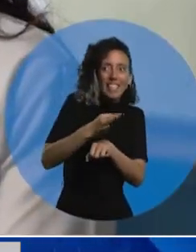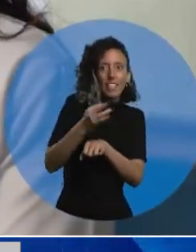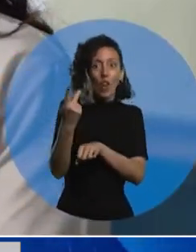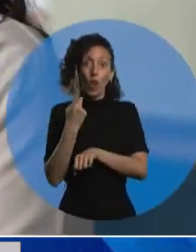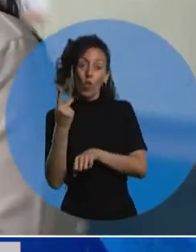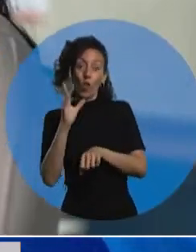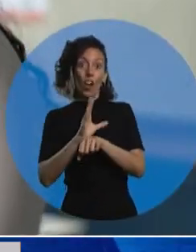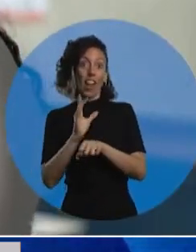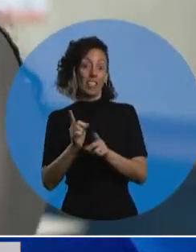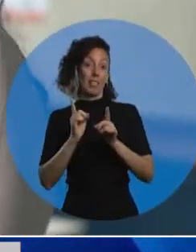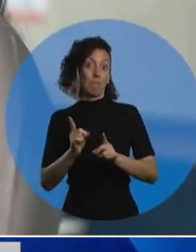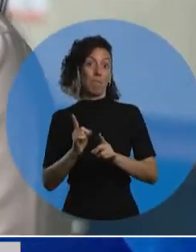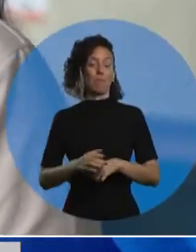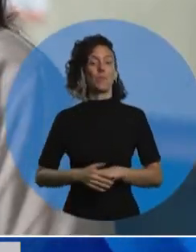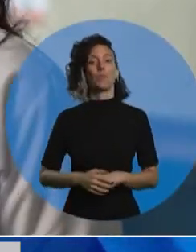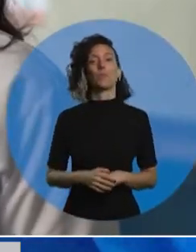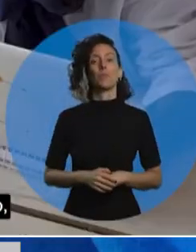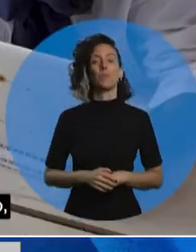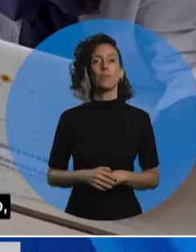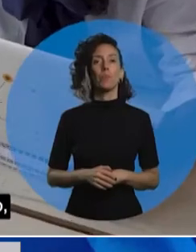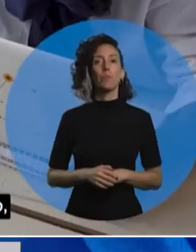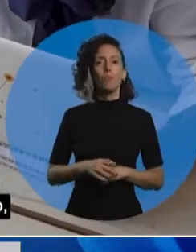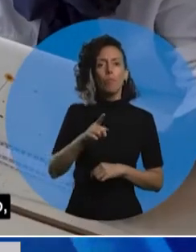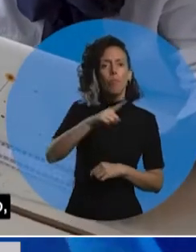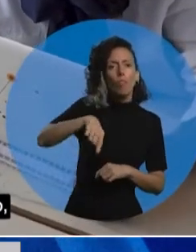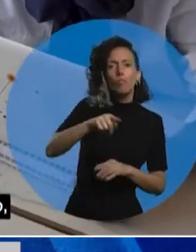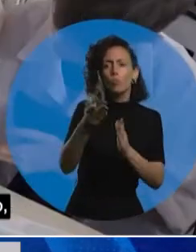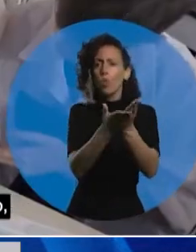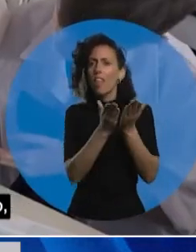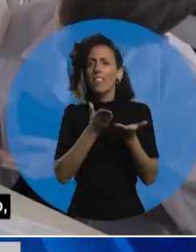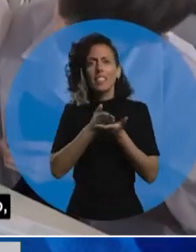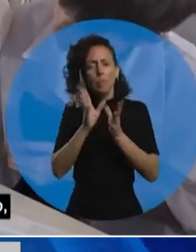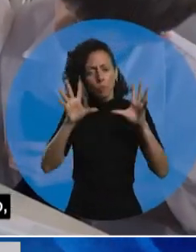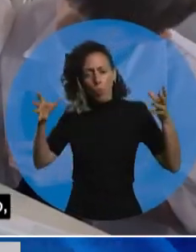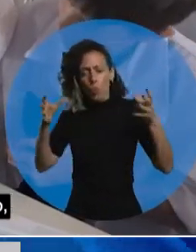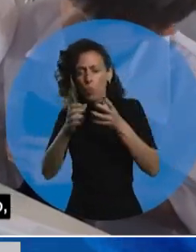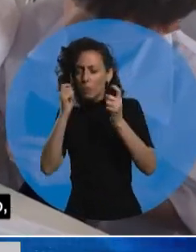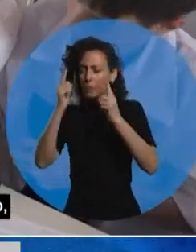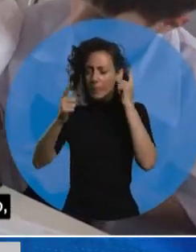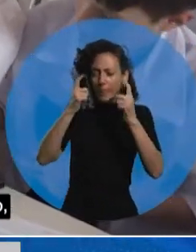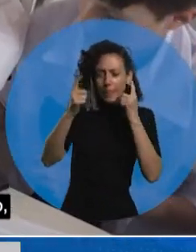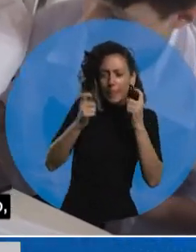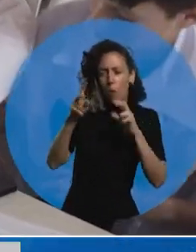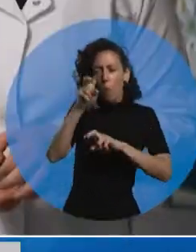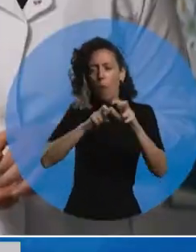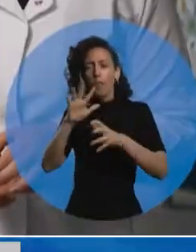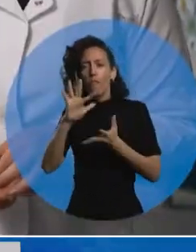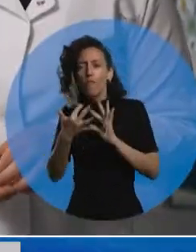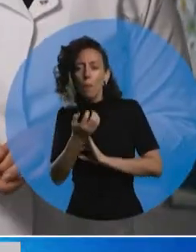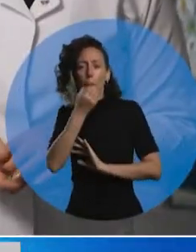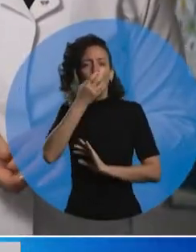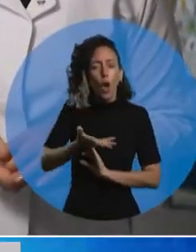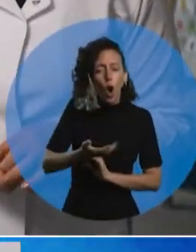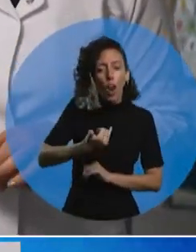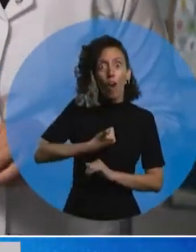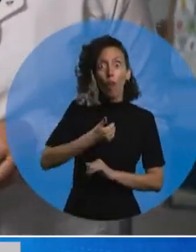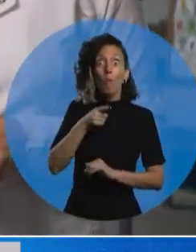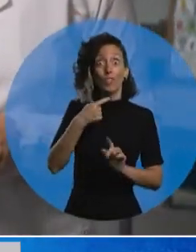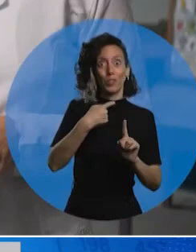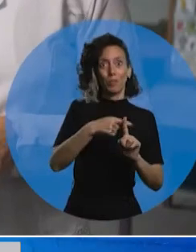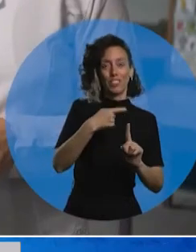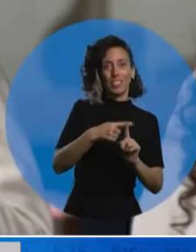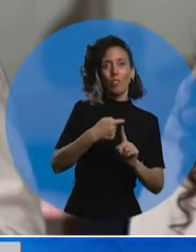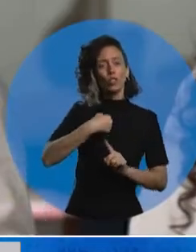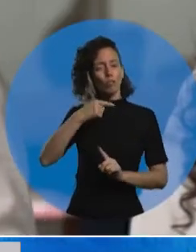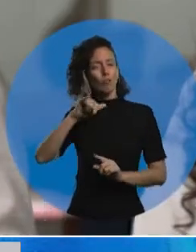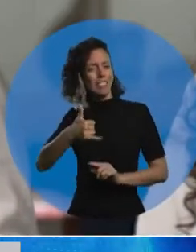distintas fotos de animales y le van diciendo, bueno, esto es una mascota de apartamento, esta es de jardín, esta es de granja. Y cuando prueban con una, les da, que es una foto